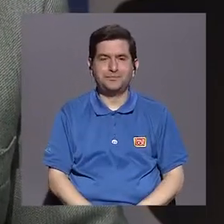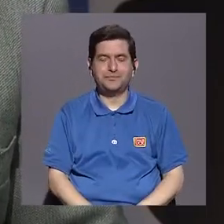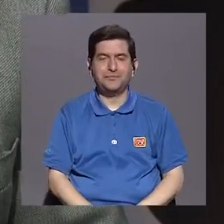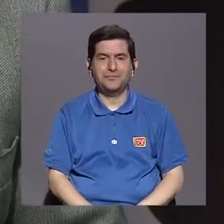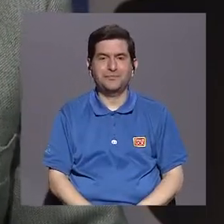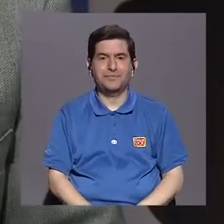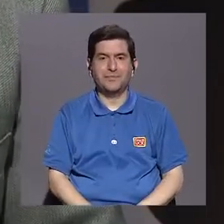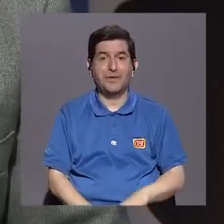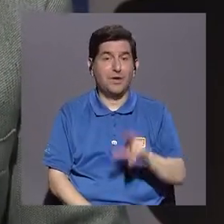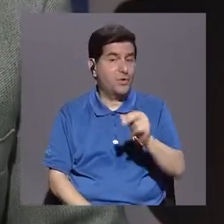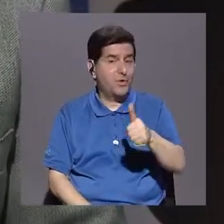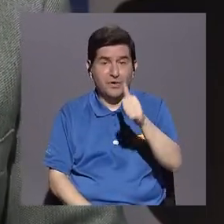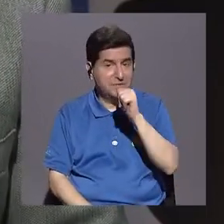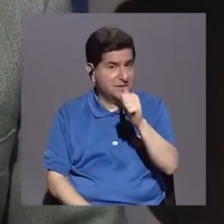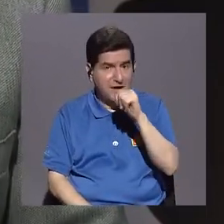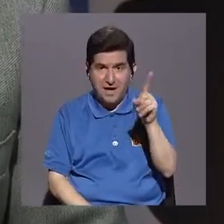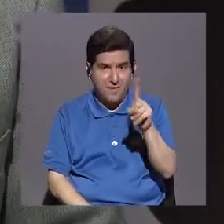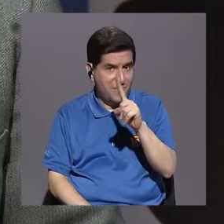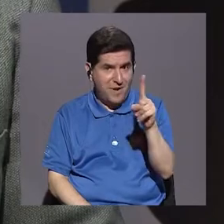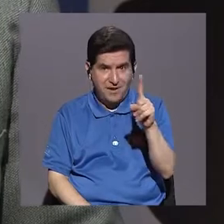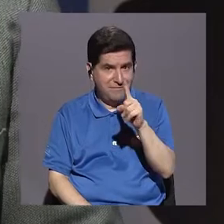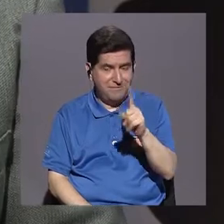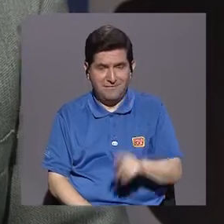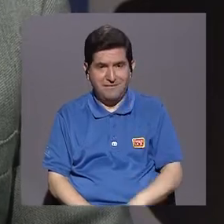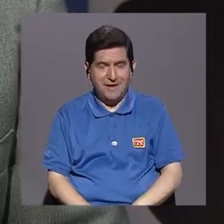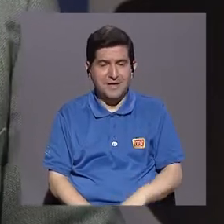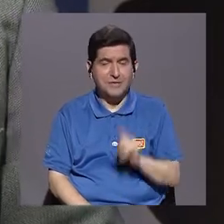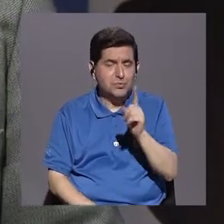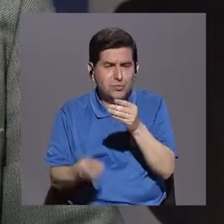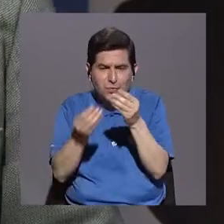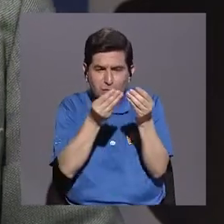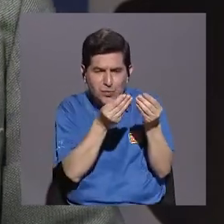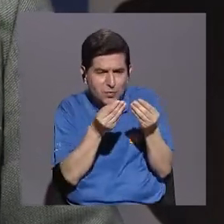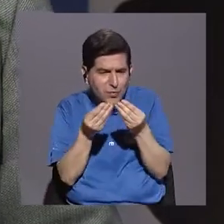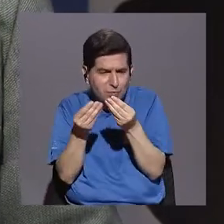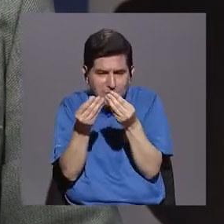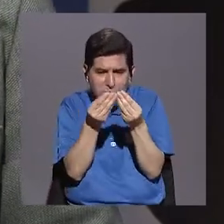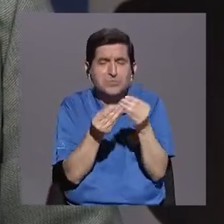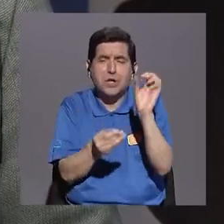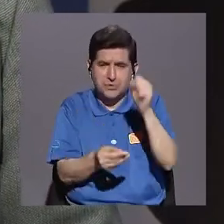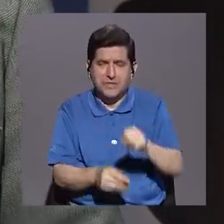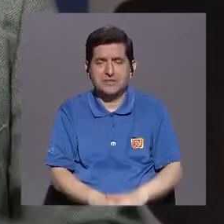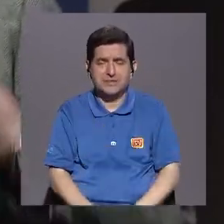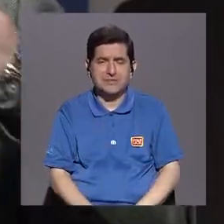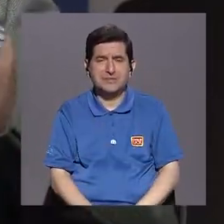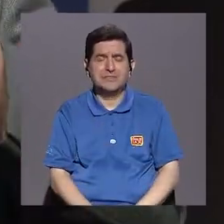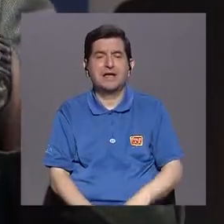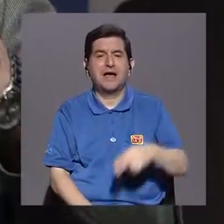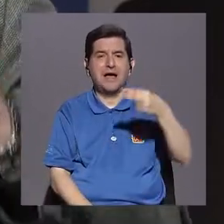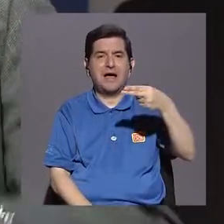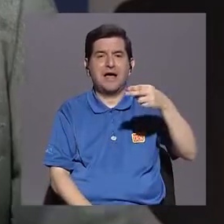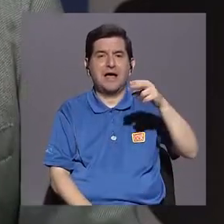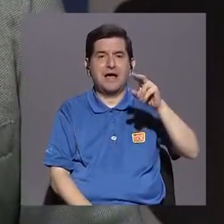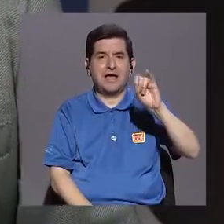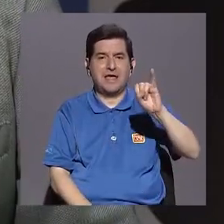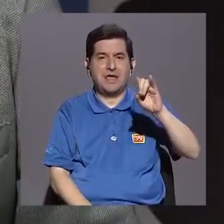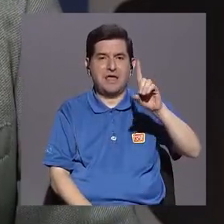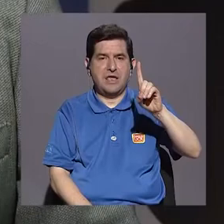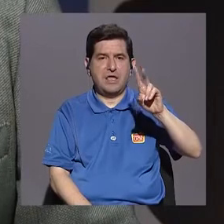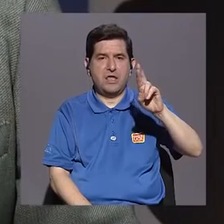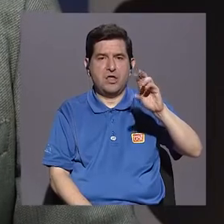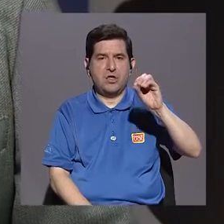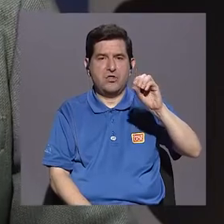agua agua es una disolución acuosa cierto de hidróxido de sodio muy muy concentrado